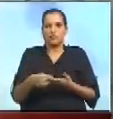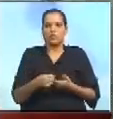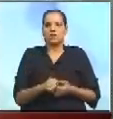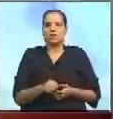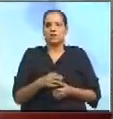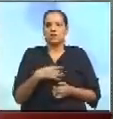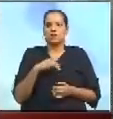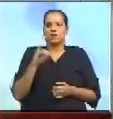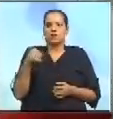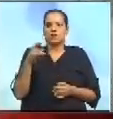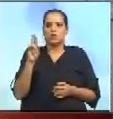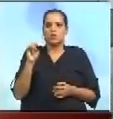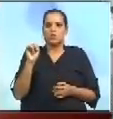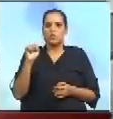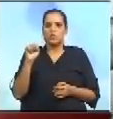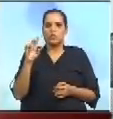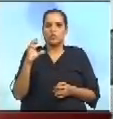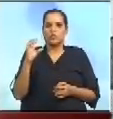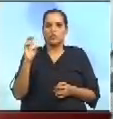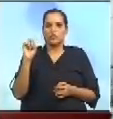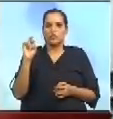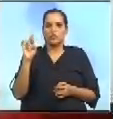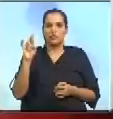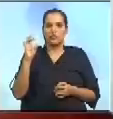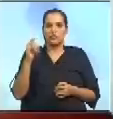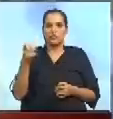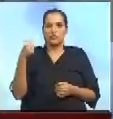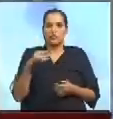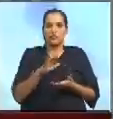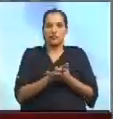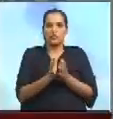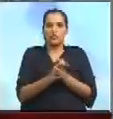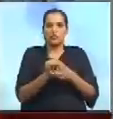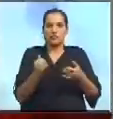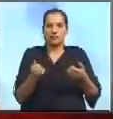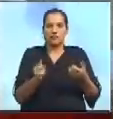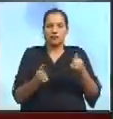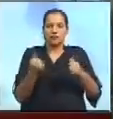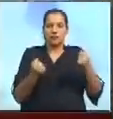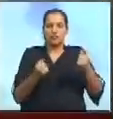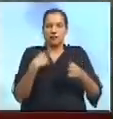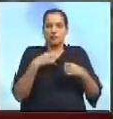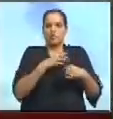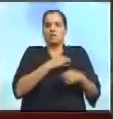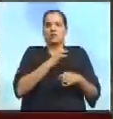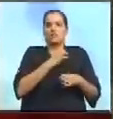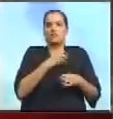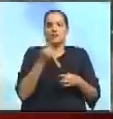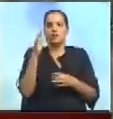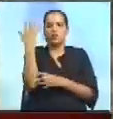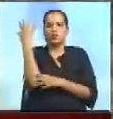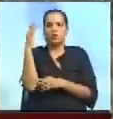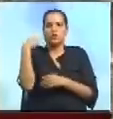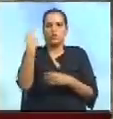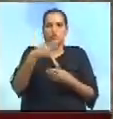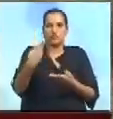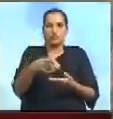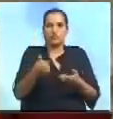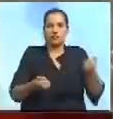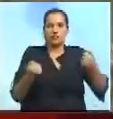Carlos Pita, quien es dueño del auto y quien venía acompañado de su esposa, nos contó el susto que pasó cuando este árbol cayó sobre su